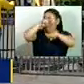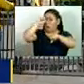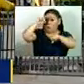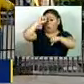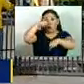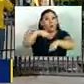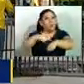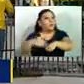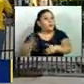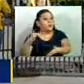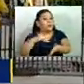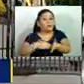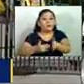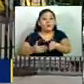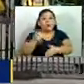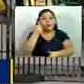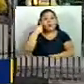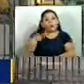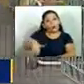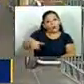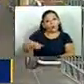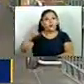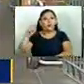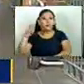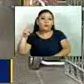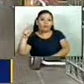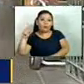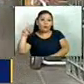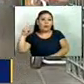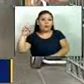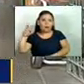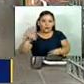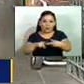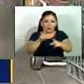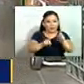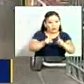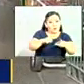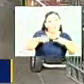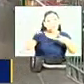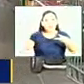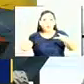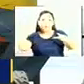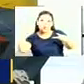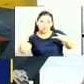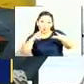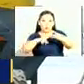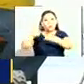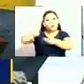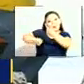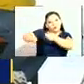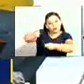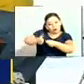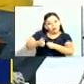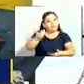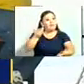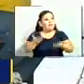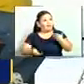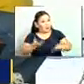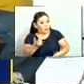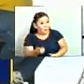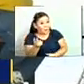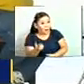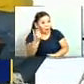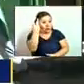en las seccionales de Ciudad Arce, Zapotitán, El Congoyo, Zulután. No se descarta que en los próximos días